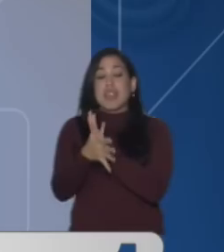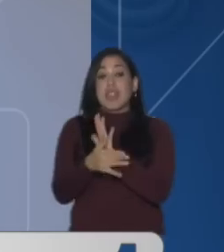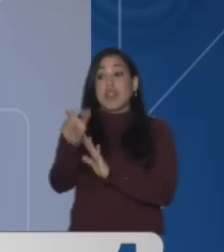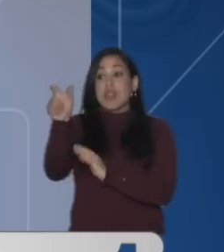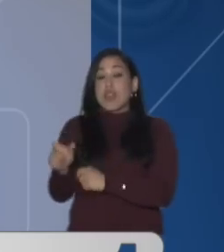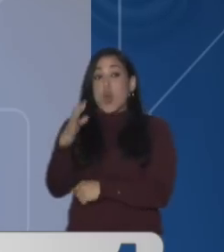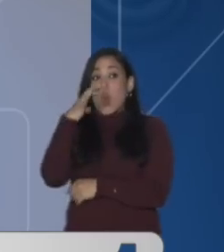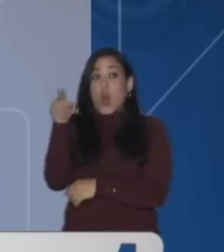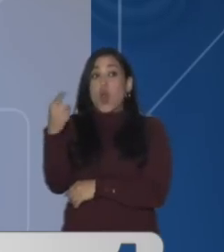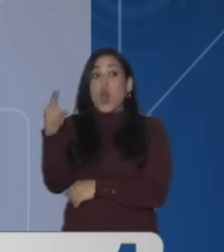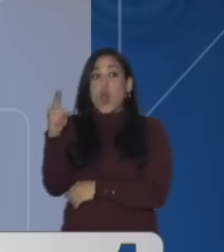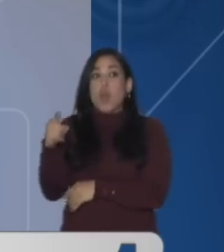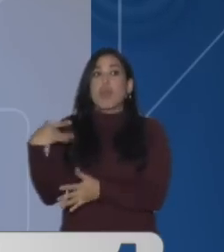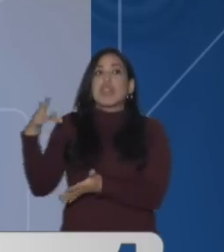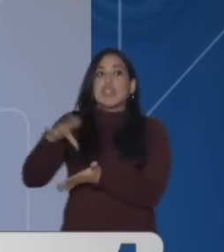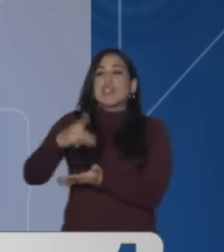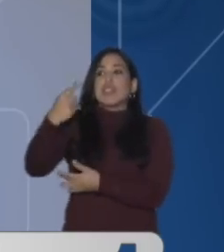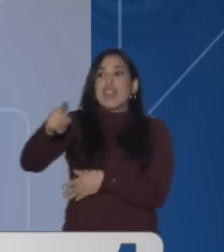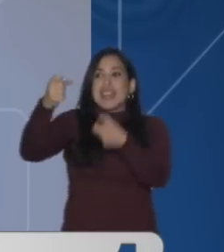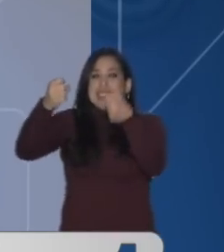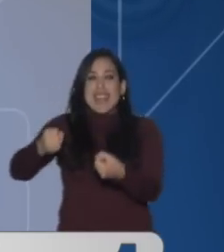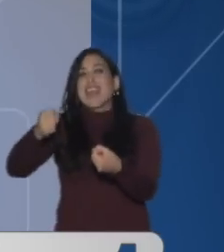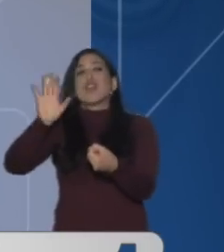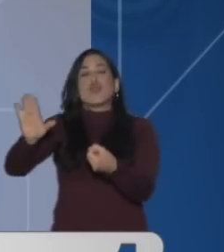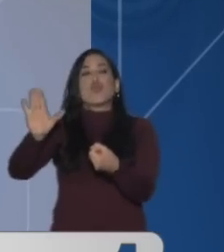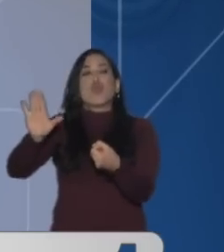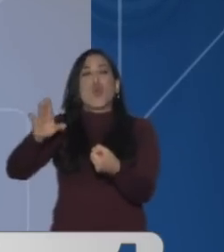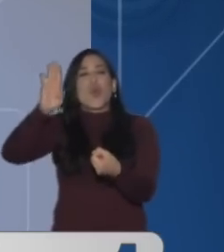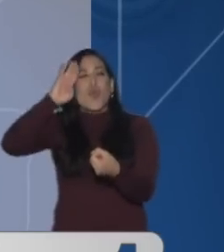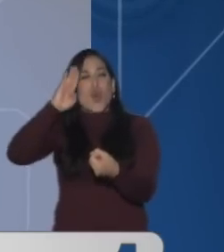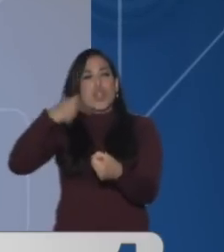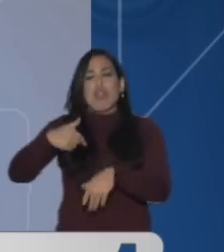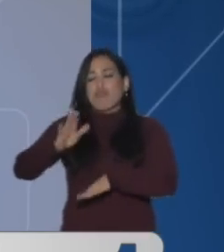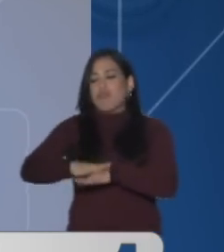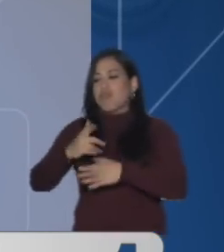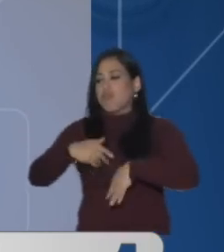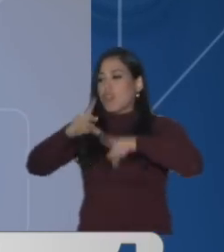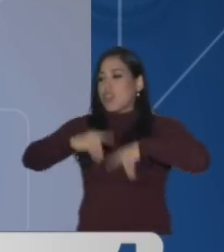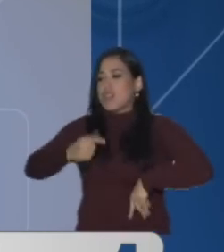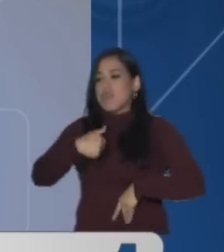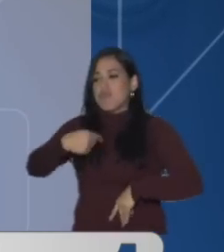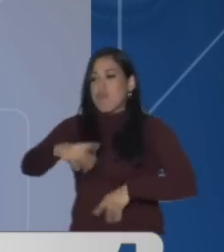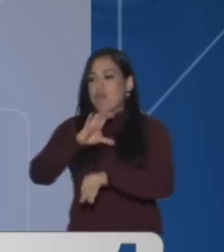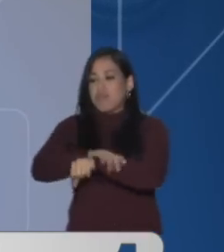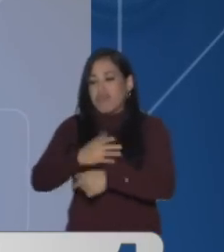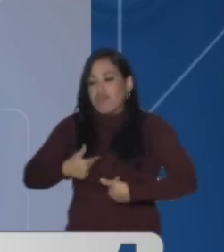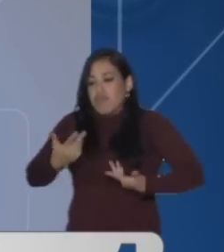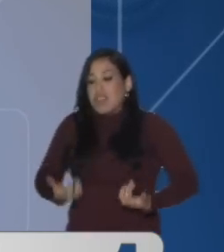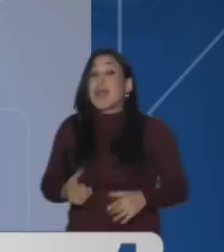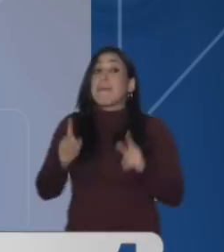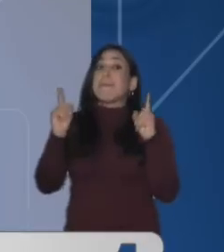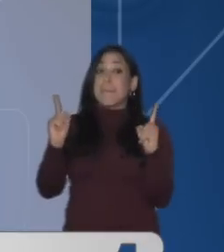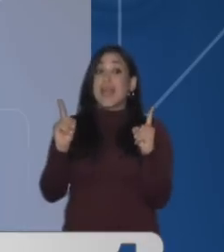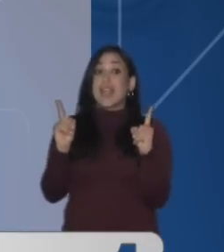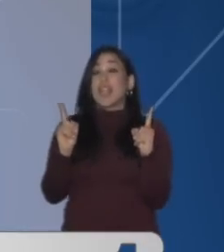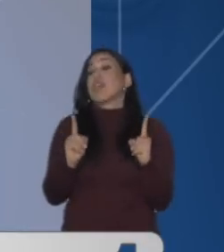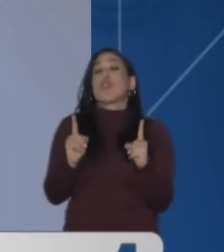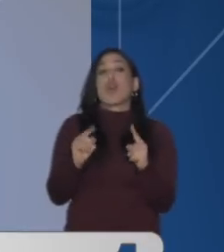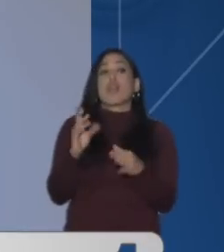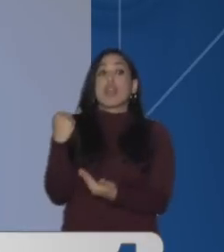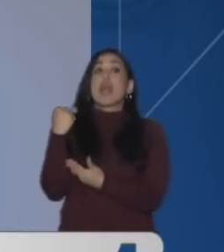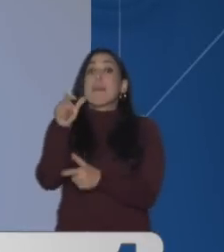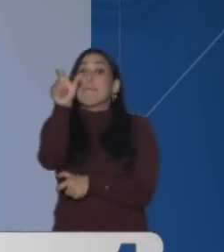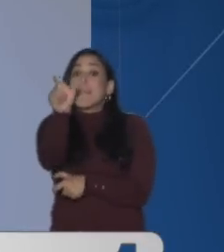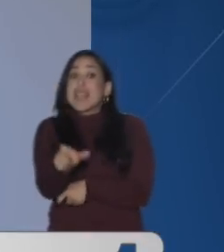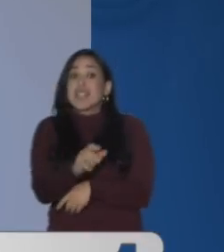el sujeto asistió hasta una de las estaciones para realizar su entrega voluntaria. No obstante, se pagará una parte de la